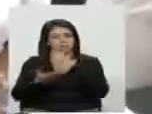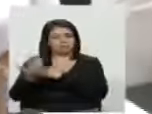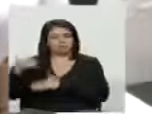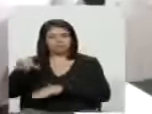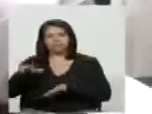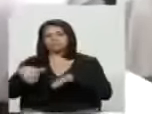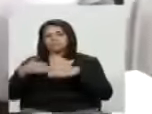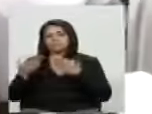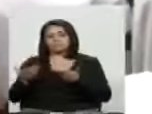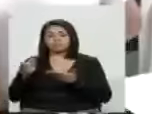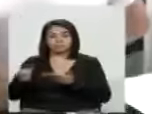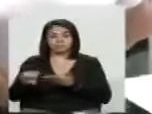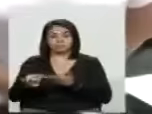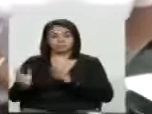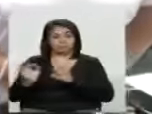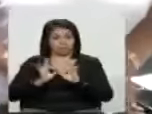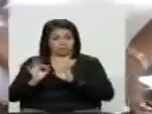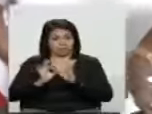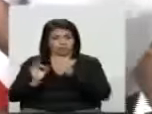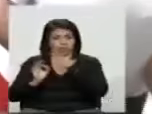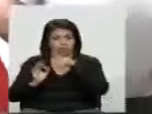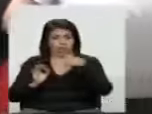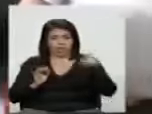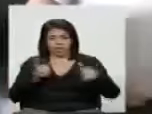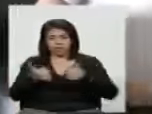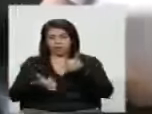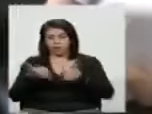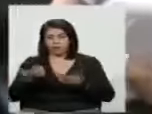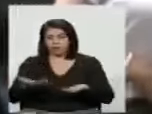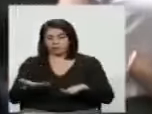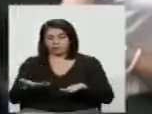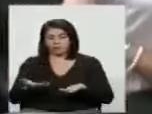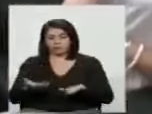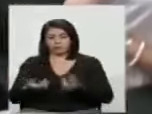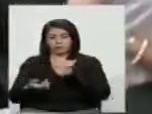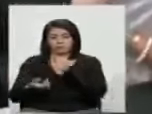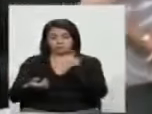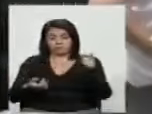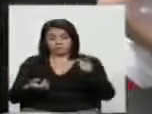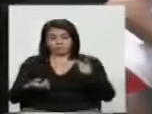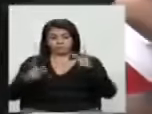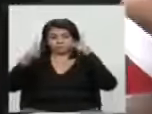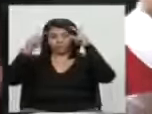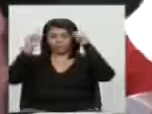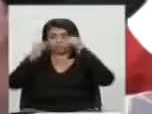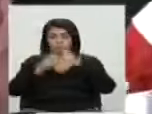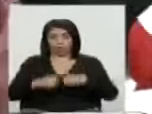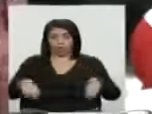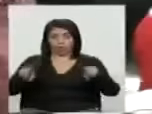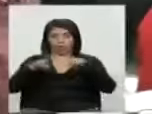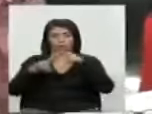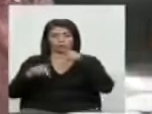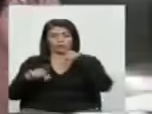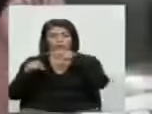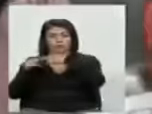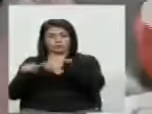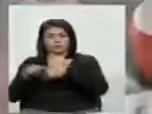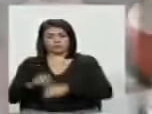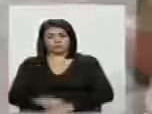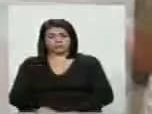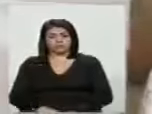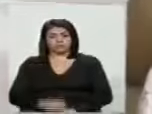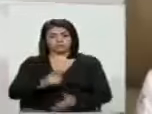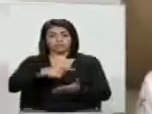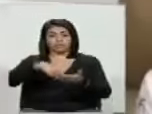¿Qué tipo de capacidad tienen? Ahí están los del panel de expertos de la ONU diciendo,